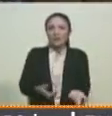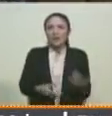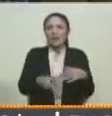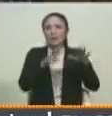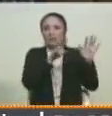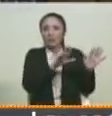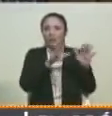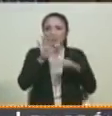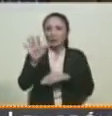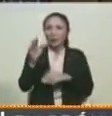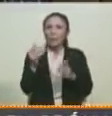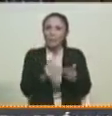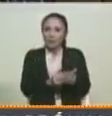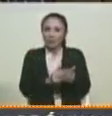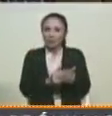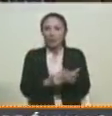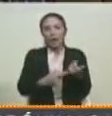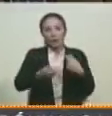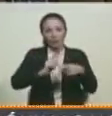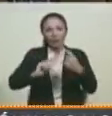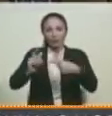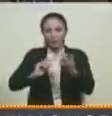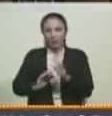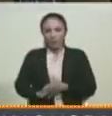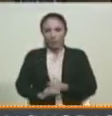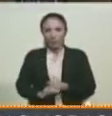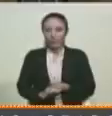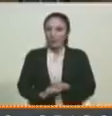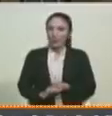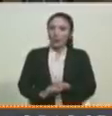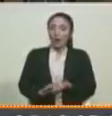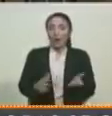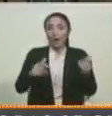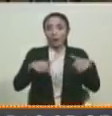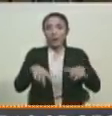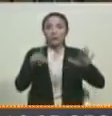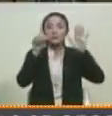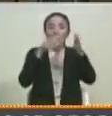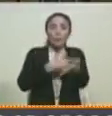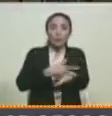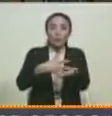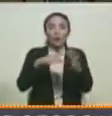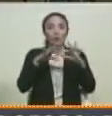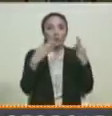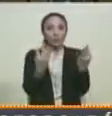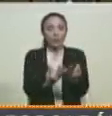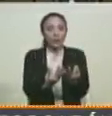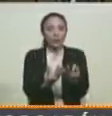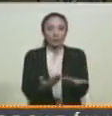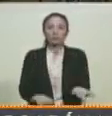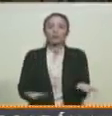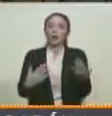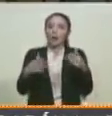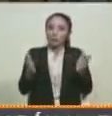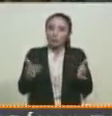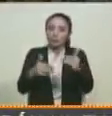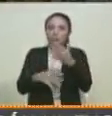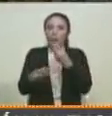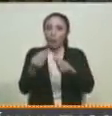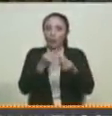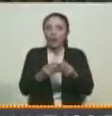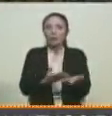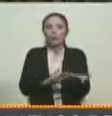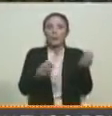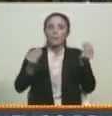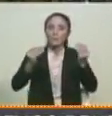75.000 puestas en el hogar. El hogar, 6 millones de hogares. Hay que perfeccionar los CLAP, hay que perfeccionarlos. Hay